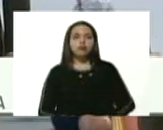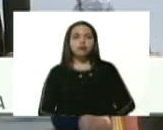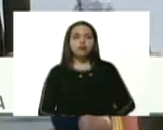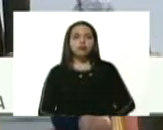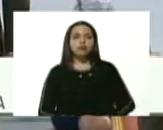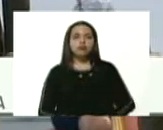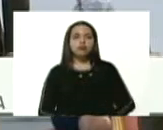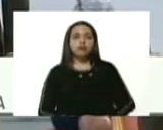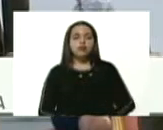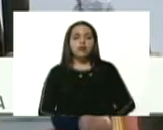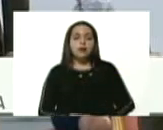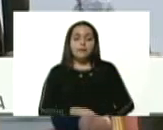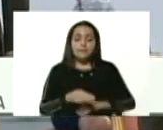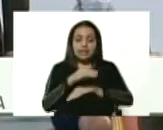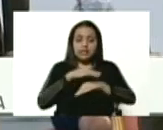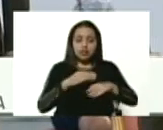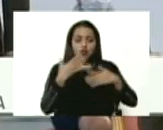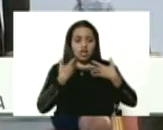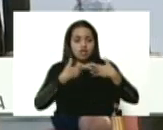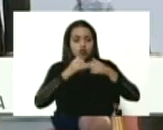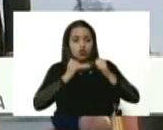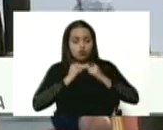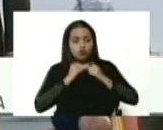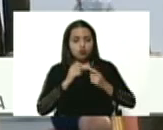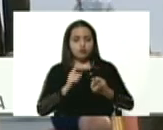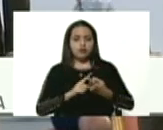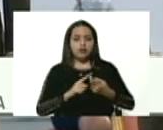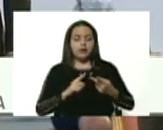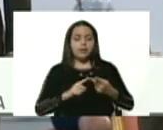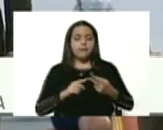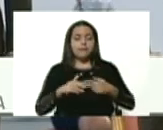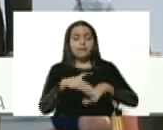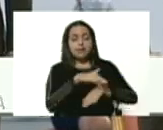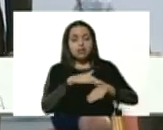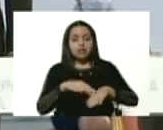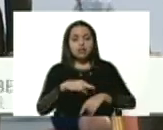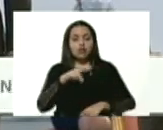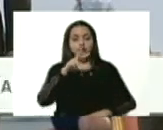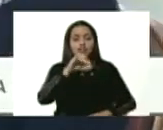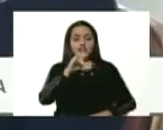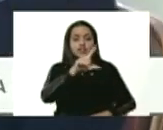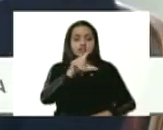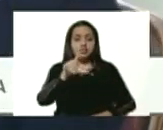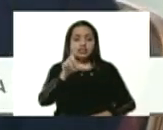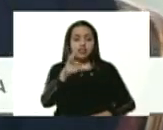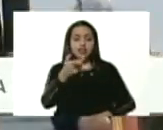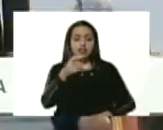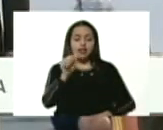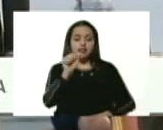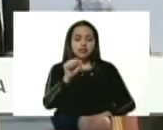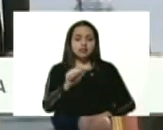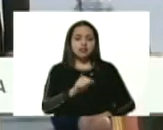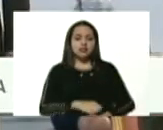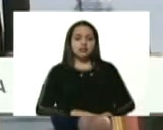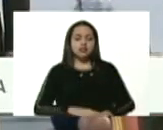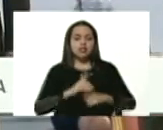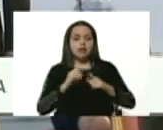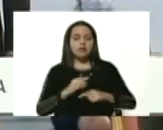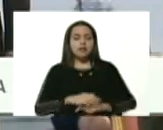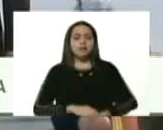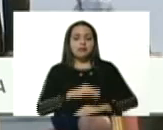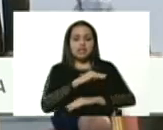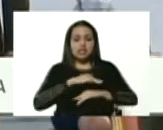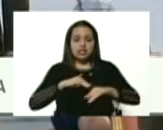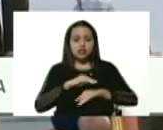Ministro Aristóbulo, ministro Ernesto Villegas, ministro César Trompis,